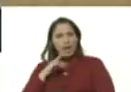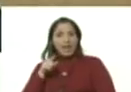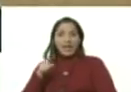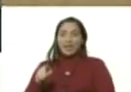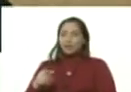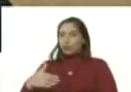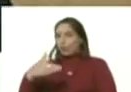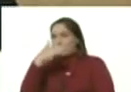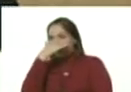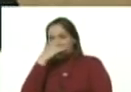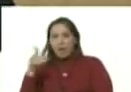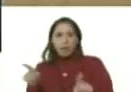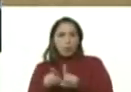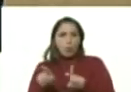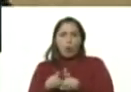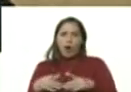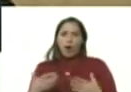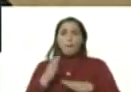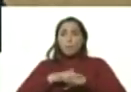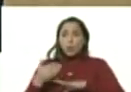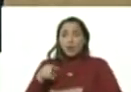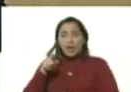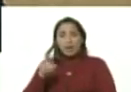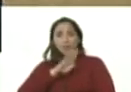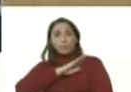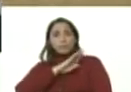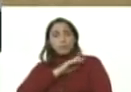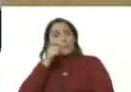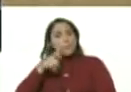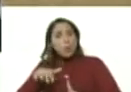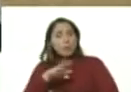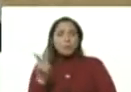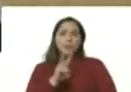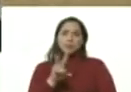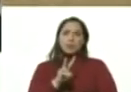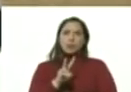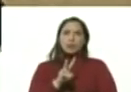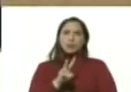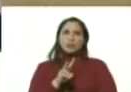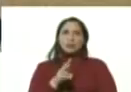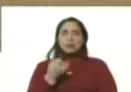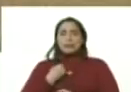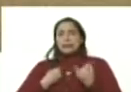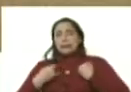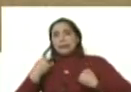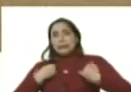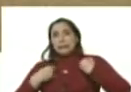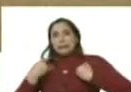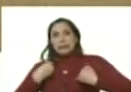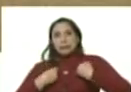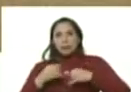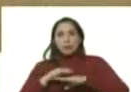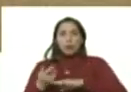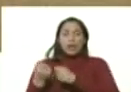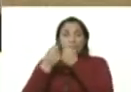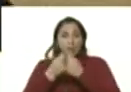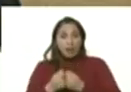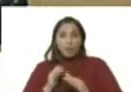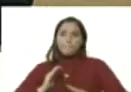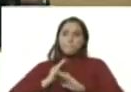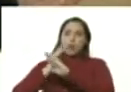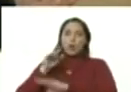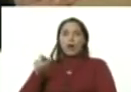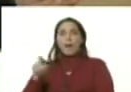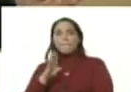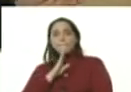criminal, porque son los venezolanos más pobres los que sufren, porque esos dineros están bloqueados allí en ese banco